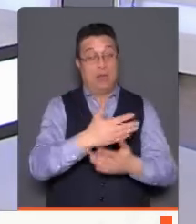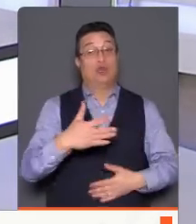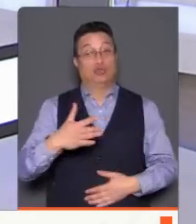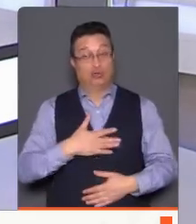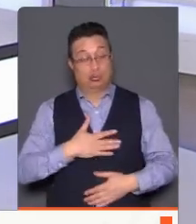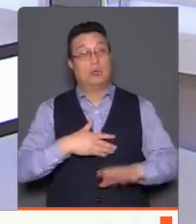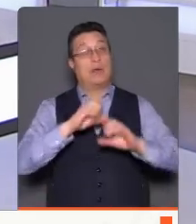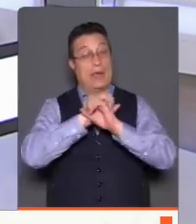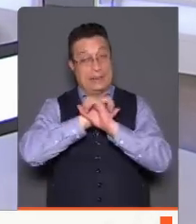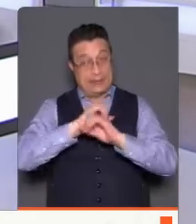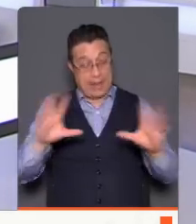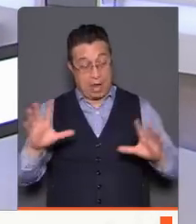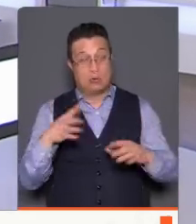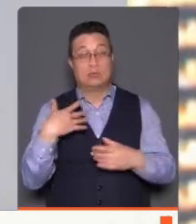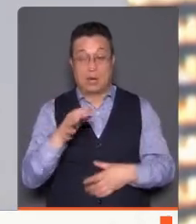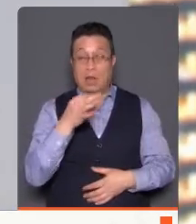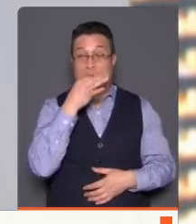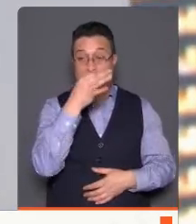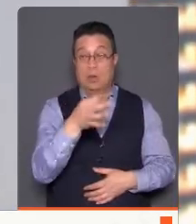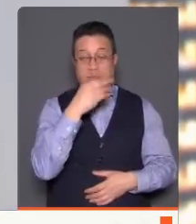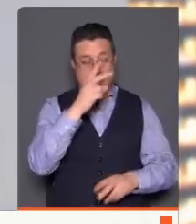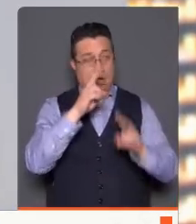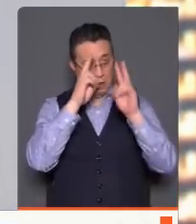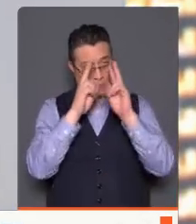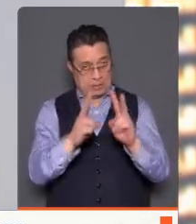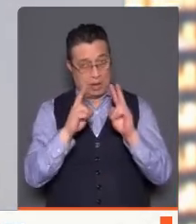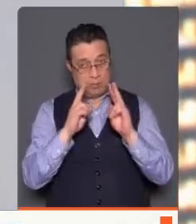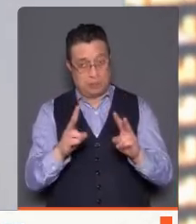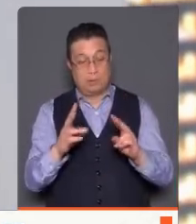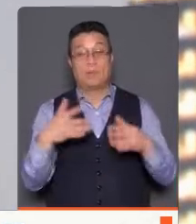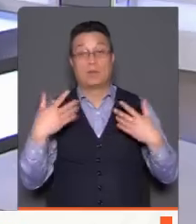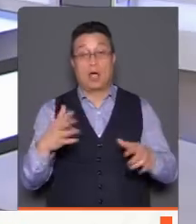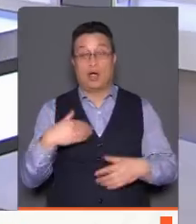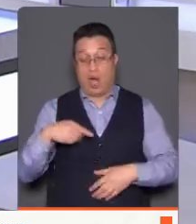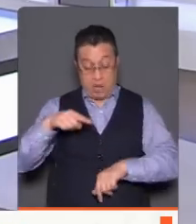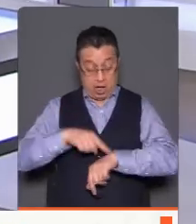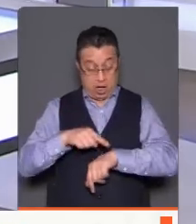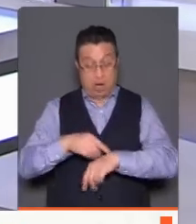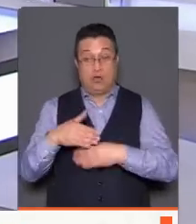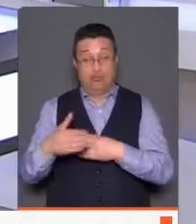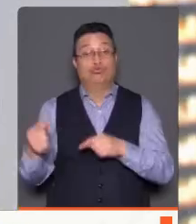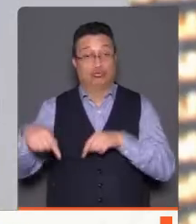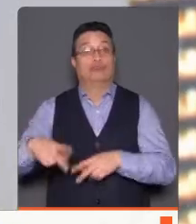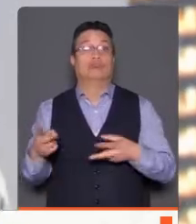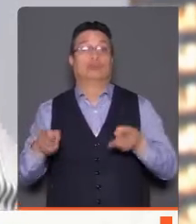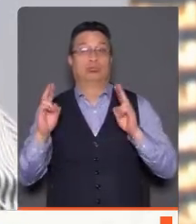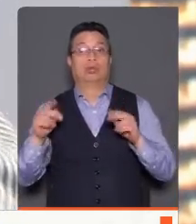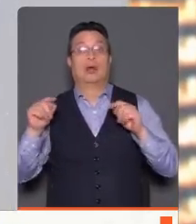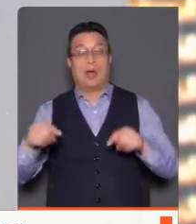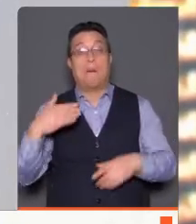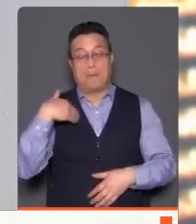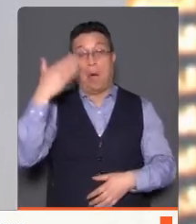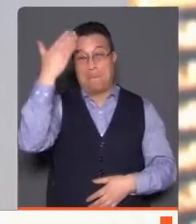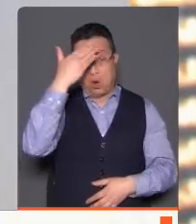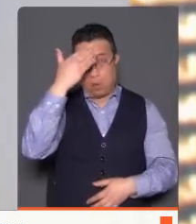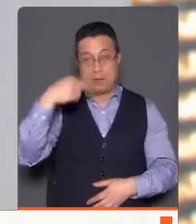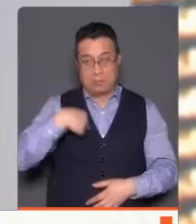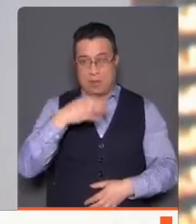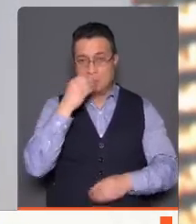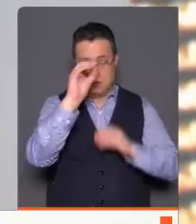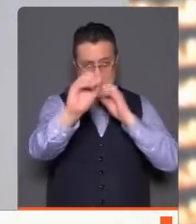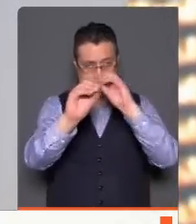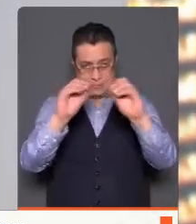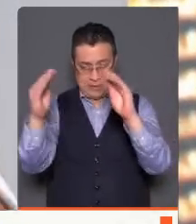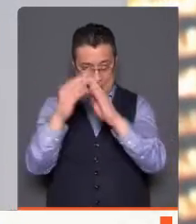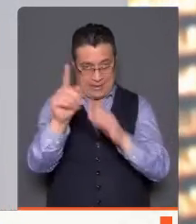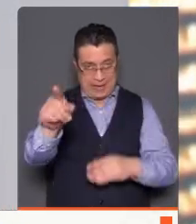claro y taxativo en esto y lo he respetado. De hecho, estamos a esta hora aquí debatiendo. Pero me preocupa mucho y quiero decirle a la gente en la casa que